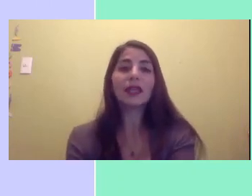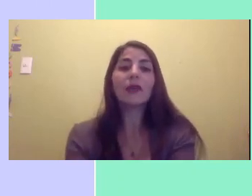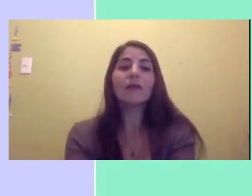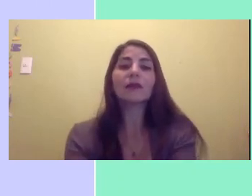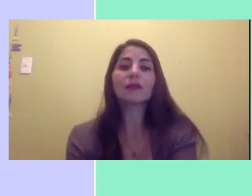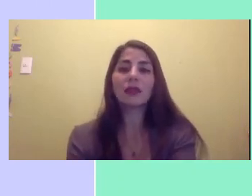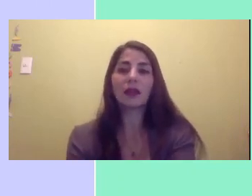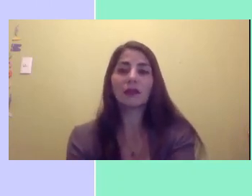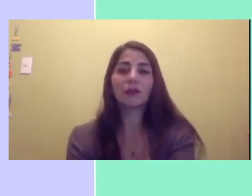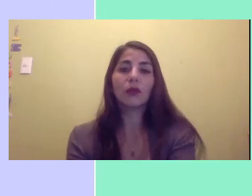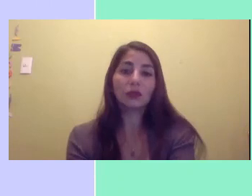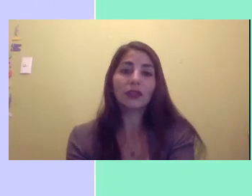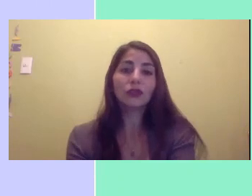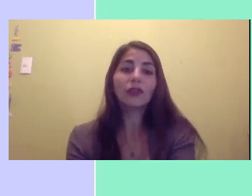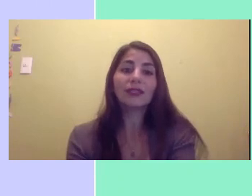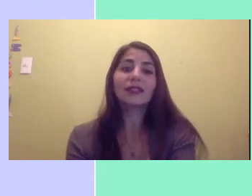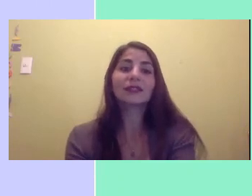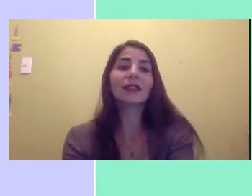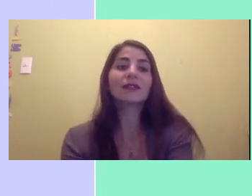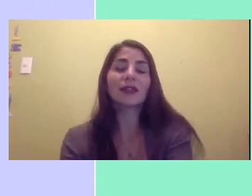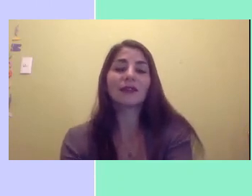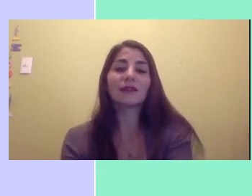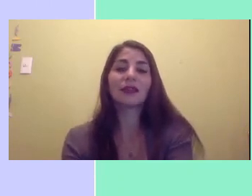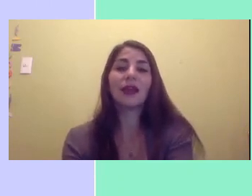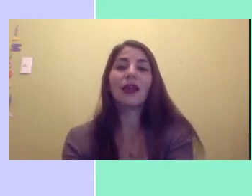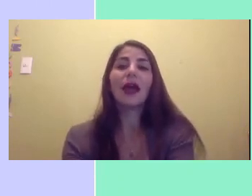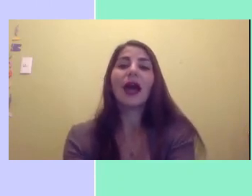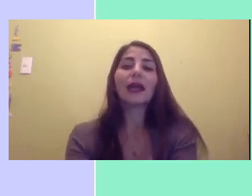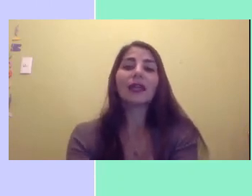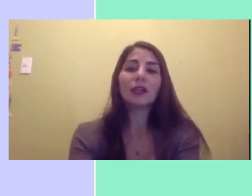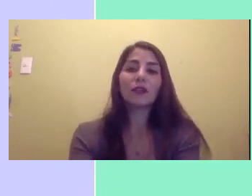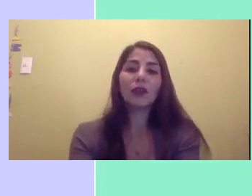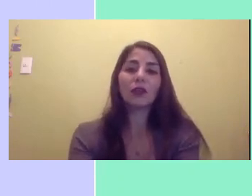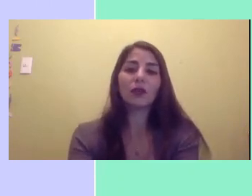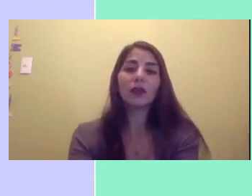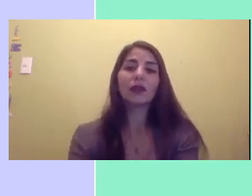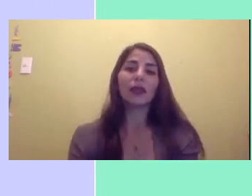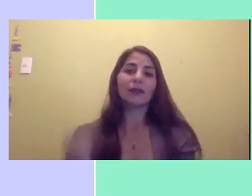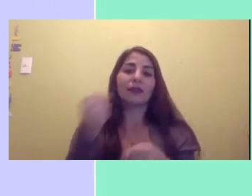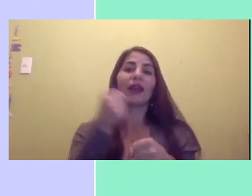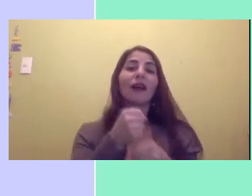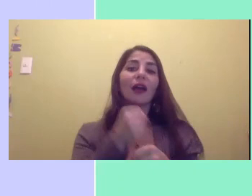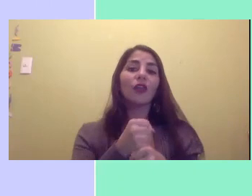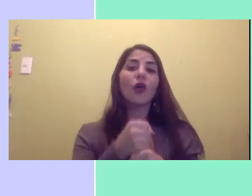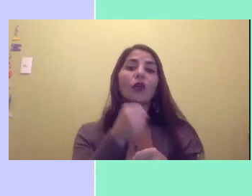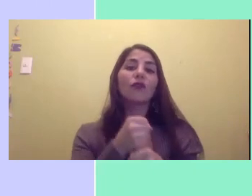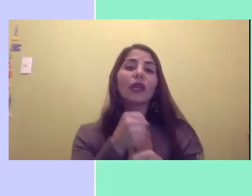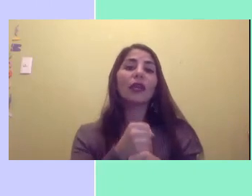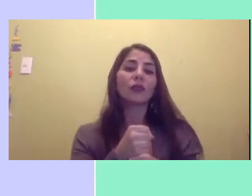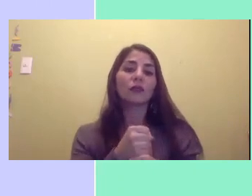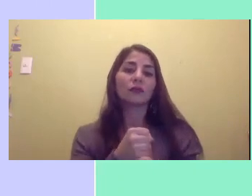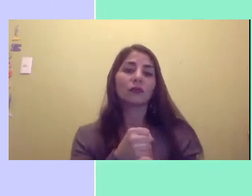van a ser la misma seña, por lo tanto es extensa, ¿ya? ¿A qué me refiero? Que